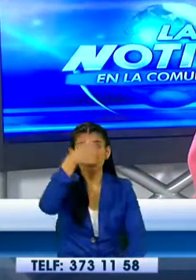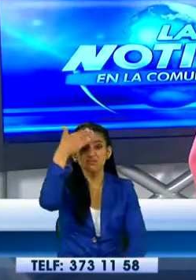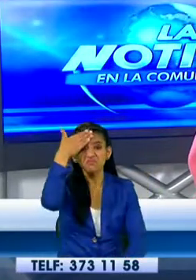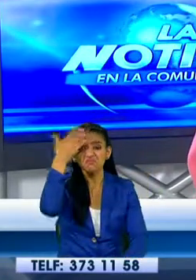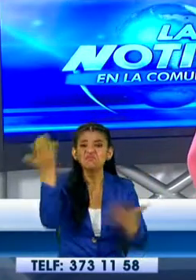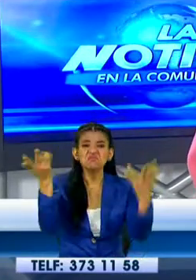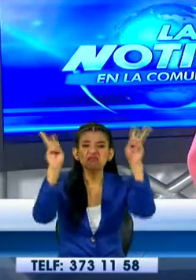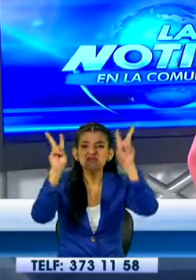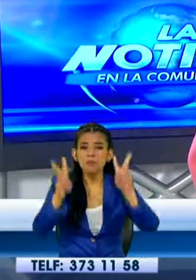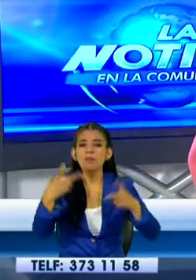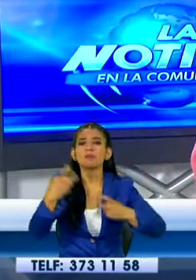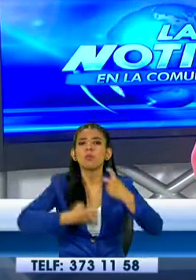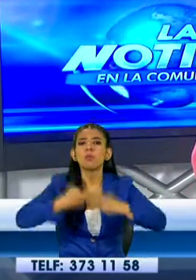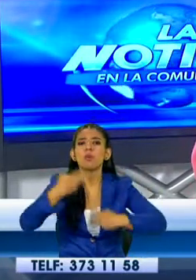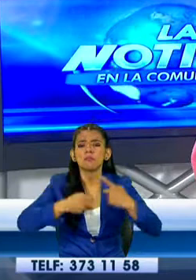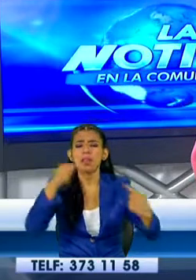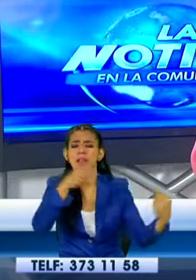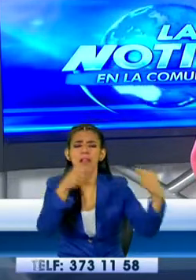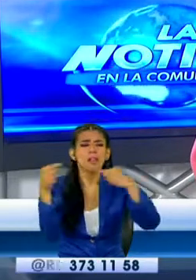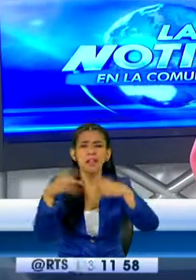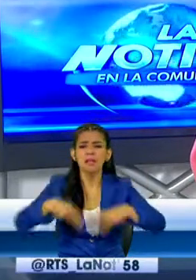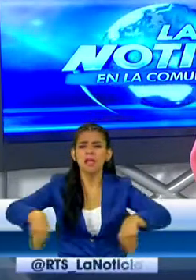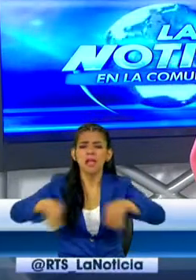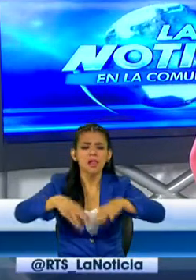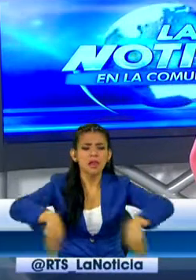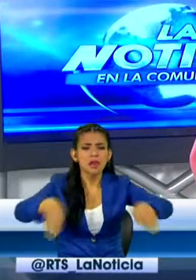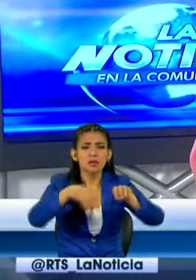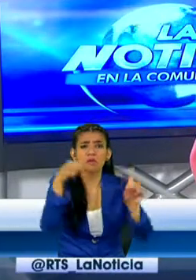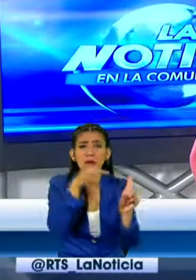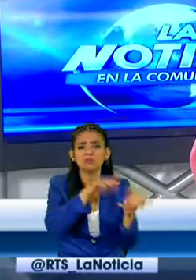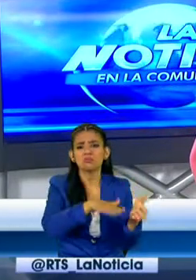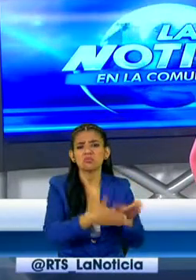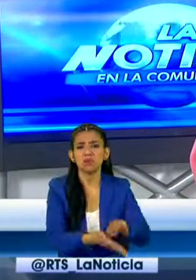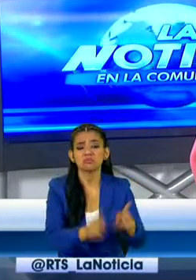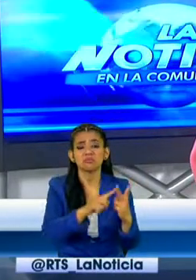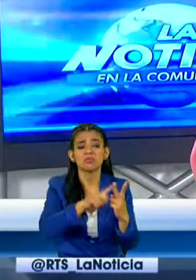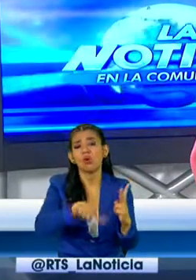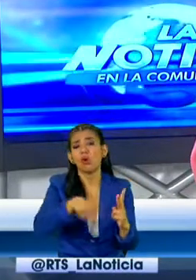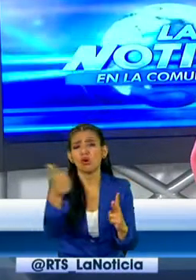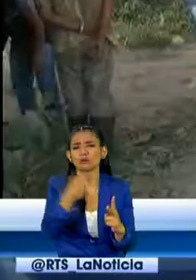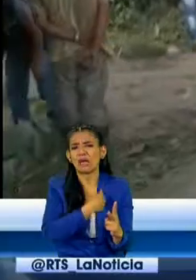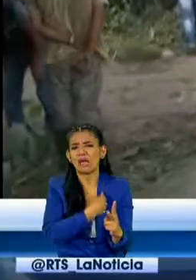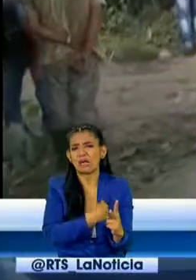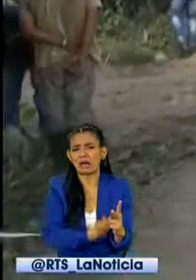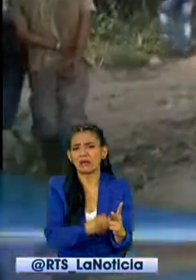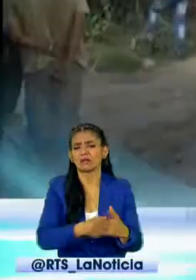por tierras motivó la acción que dejó a un joven muerto y al otro gravemente herido.